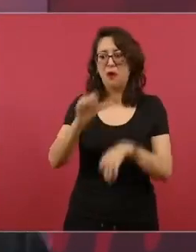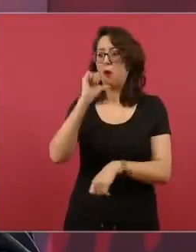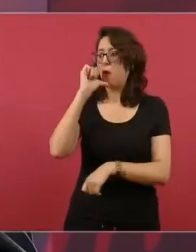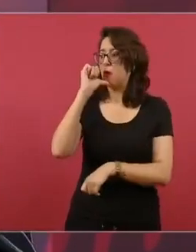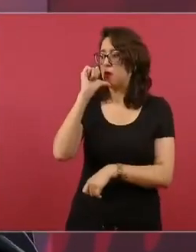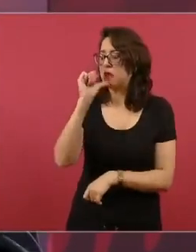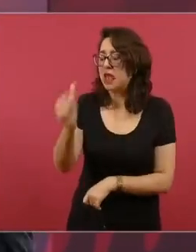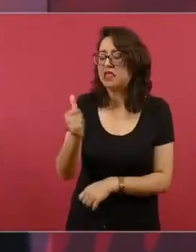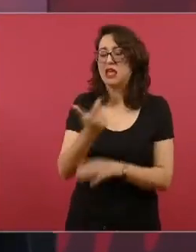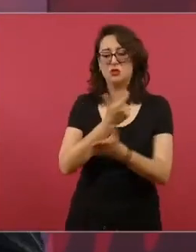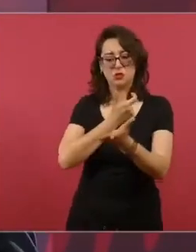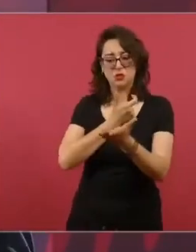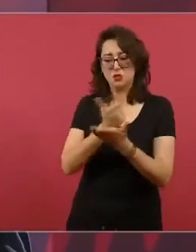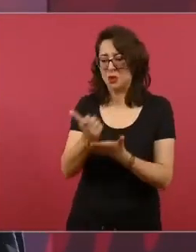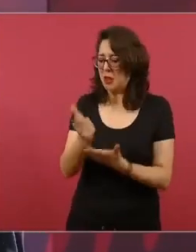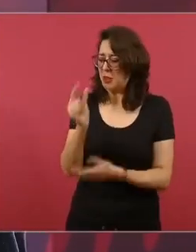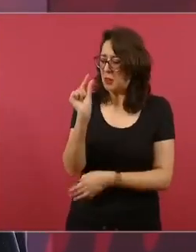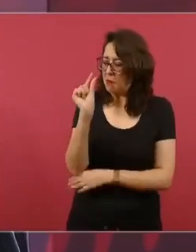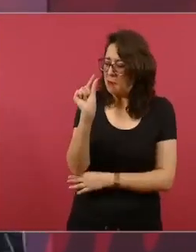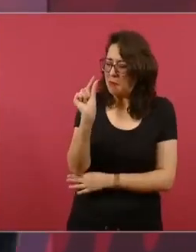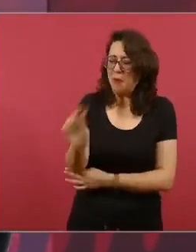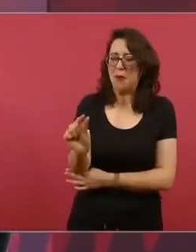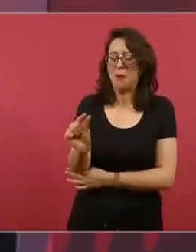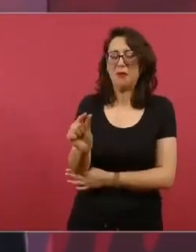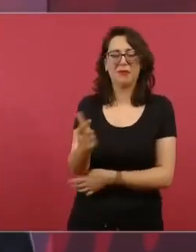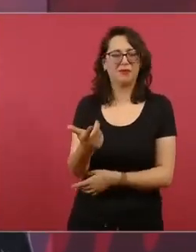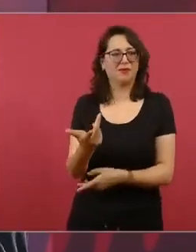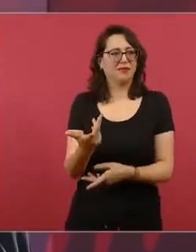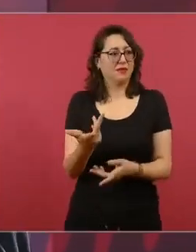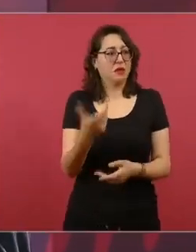iba a cumplir el Estado